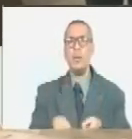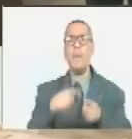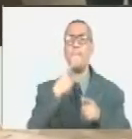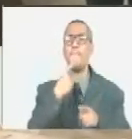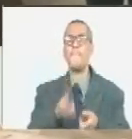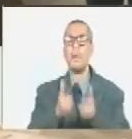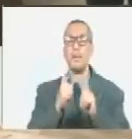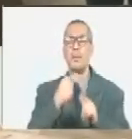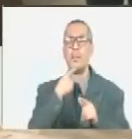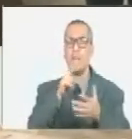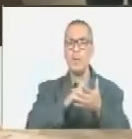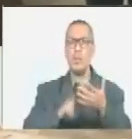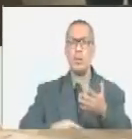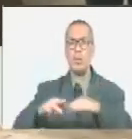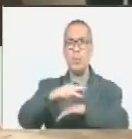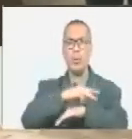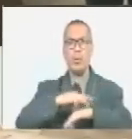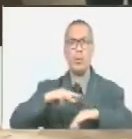lectura.